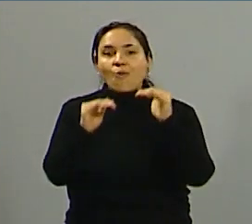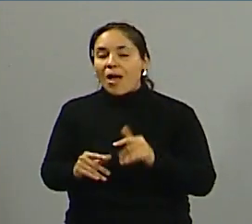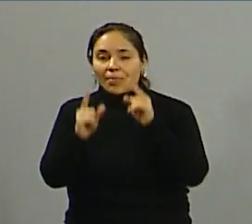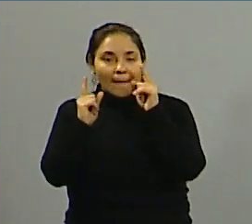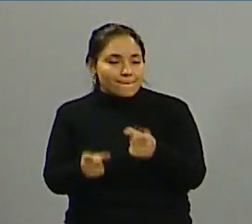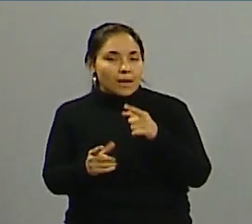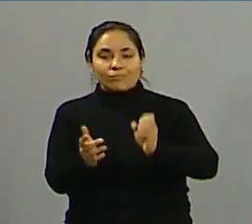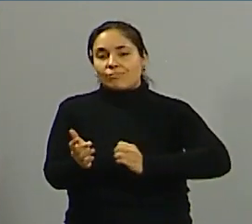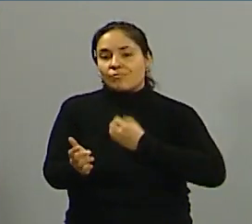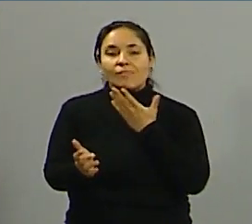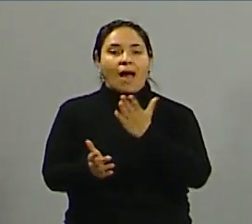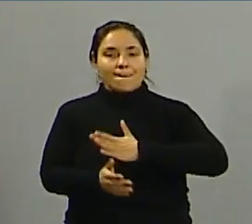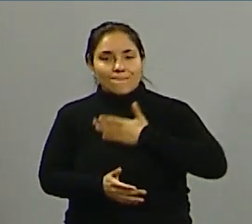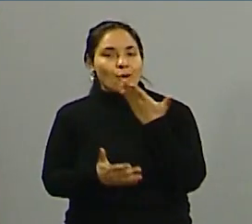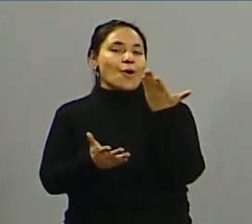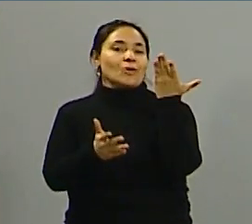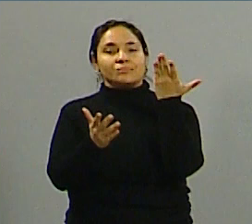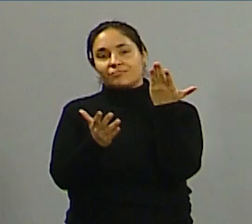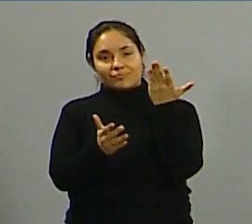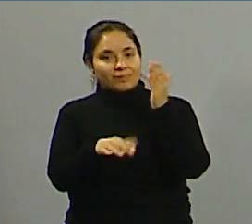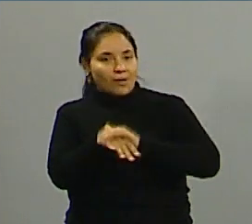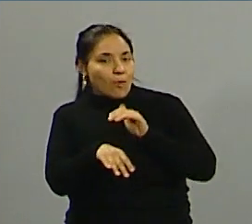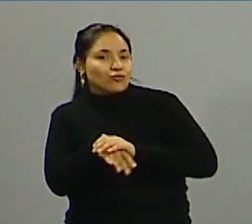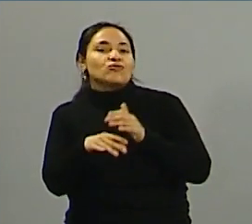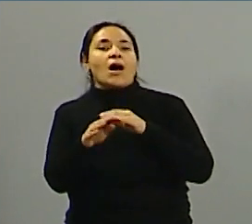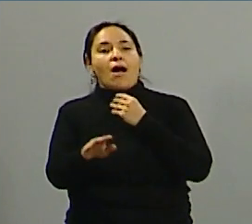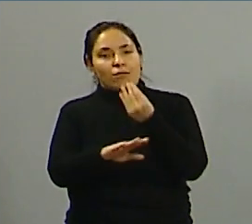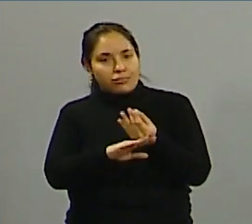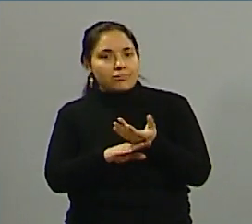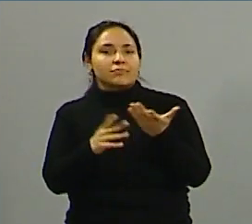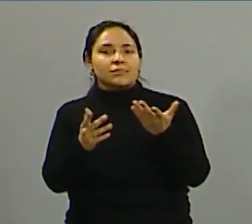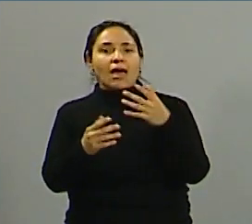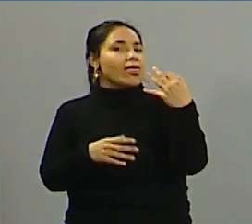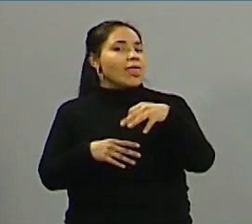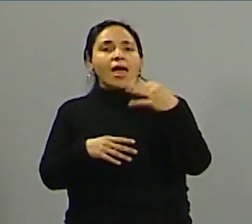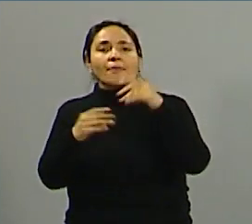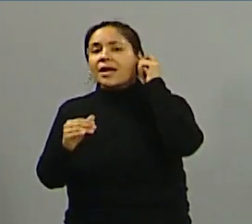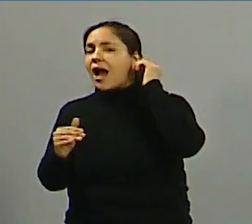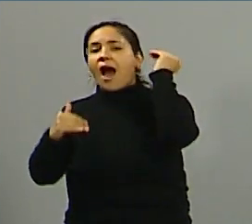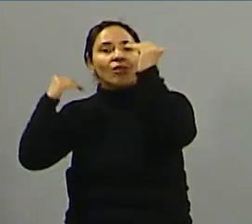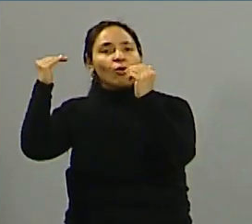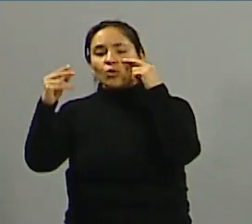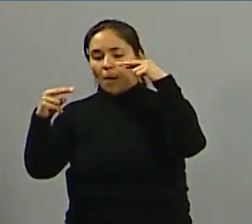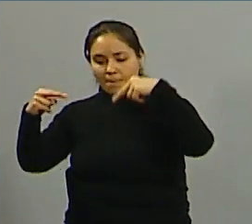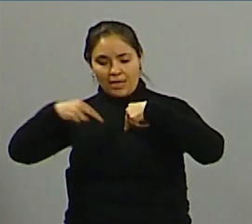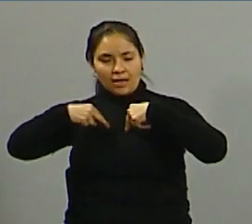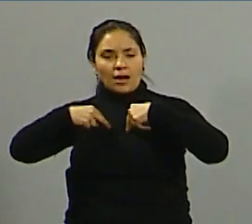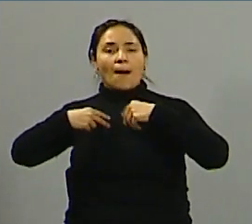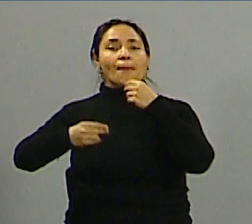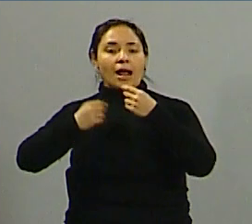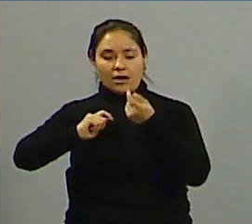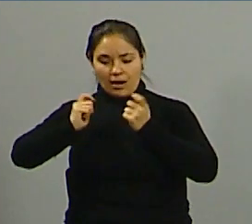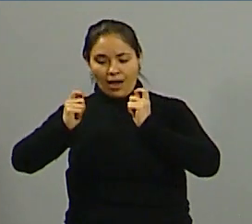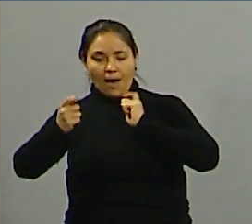los adultos tenemos que mirar un poquitito para adentro y pensar un poquito en qué cosas debemos cambiar para devolverle la esperanza a nuestros jóvenes,